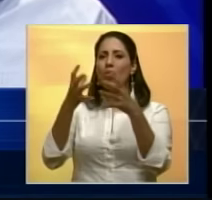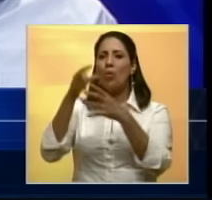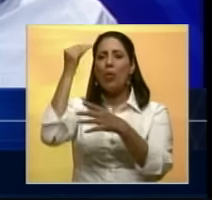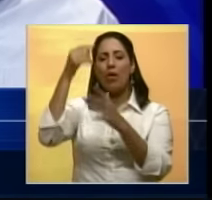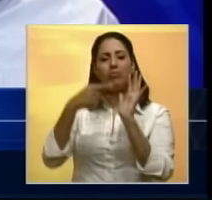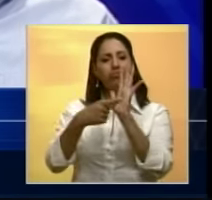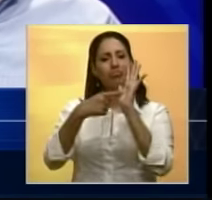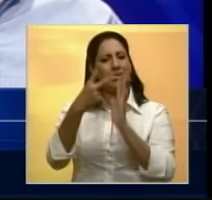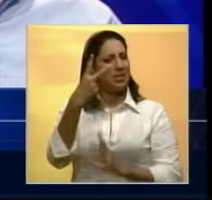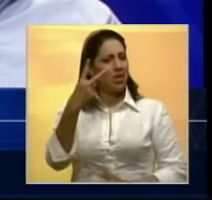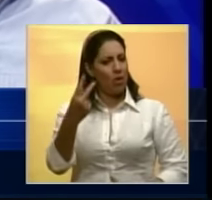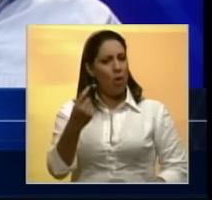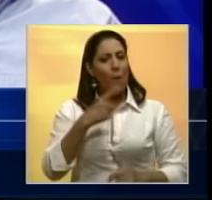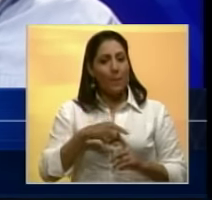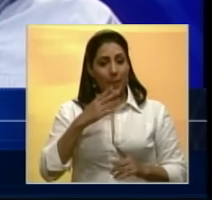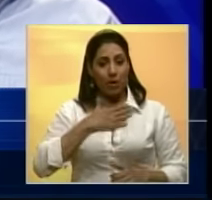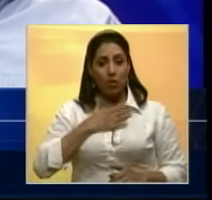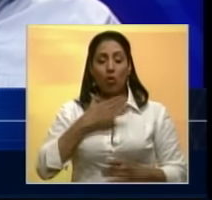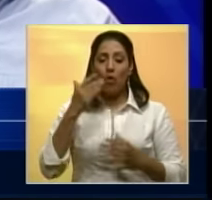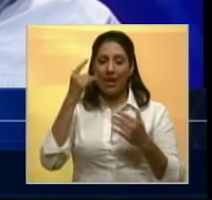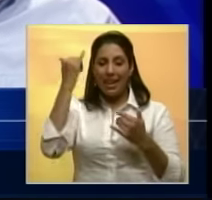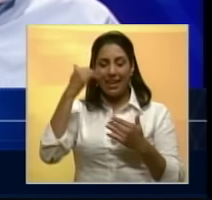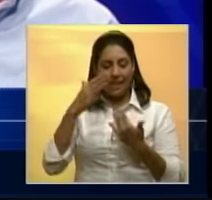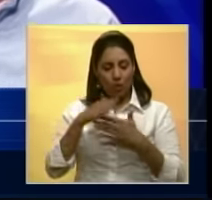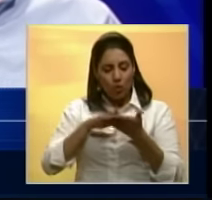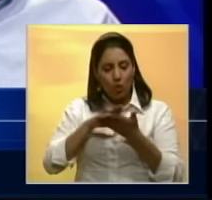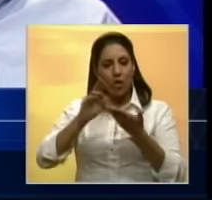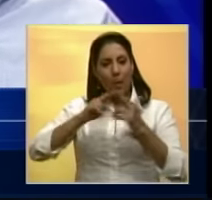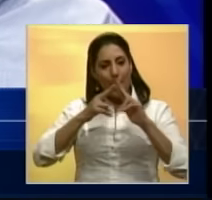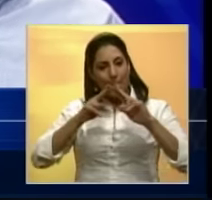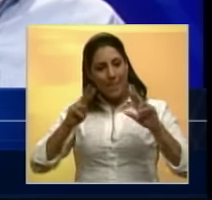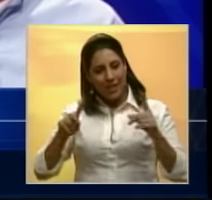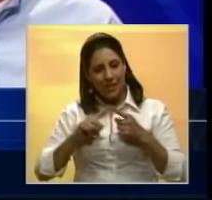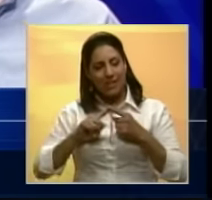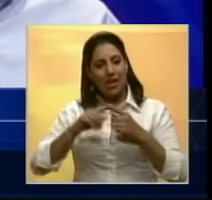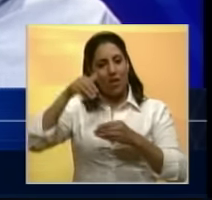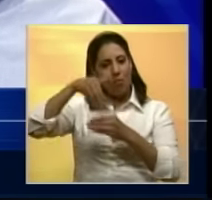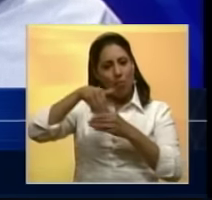opinión pública, pero yo hago votos porque nosotros tengamos una salida pacífica,